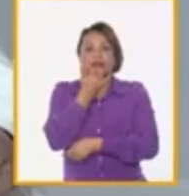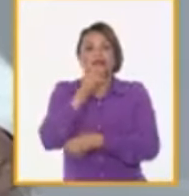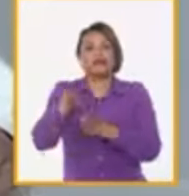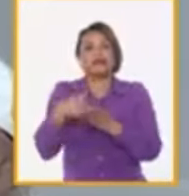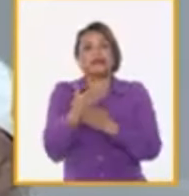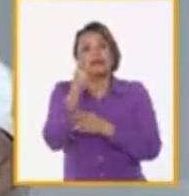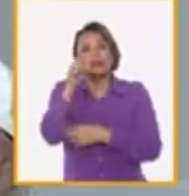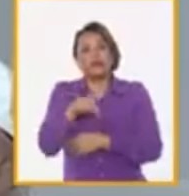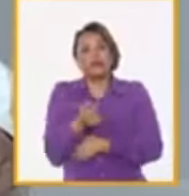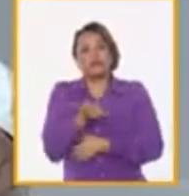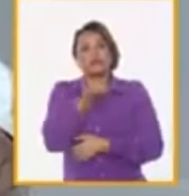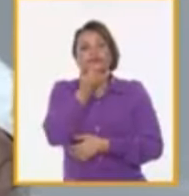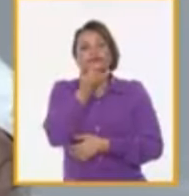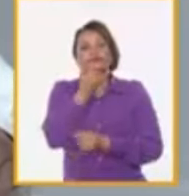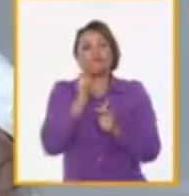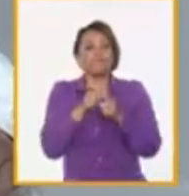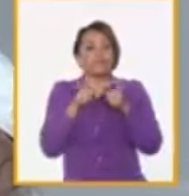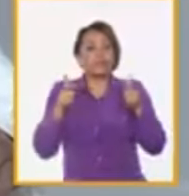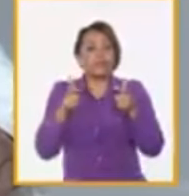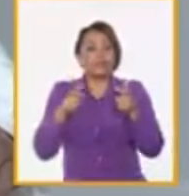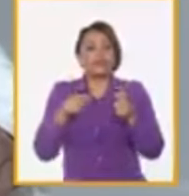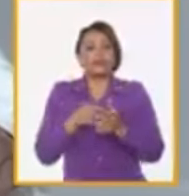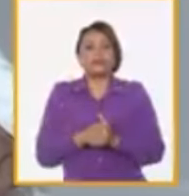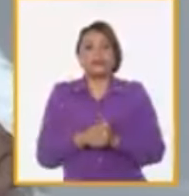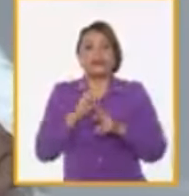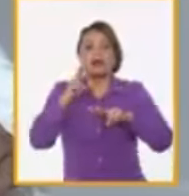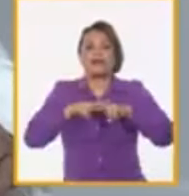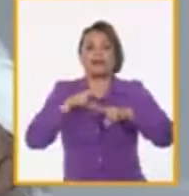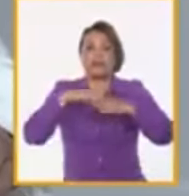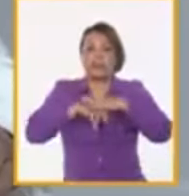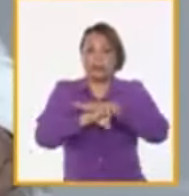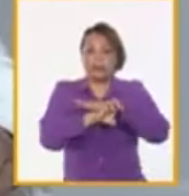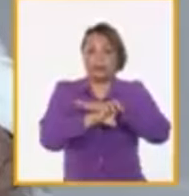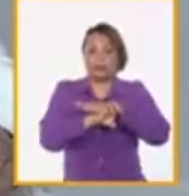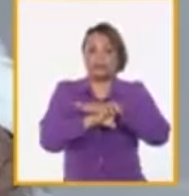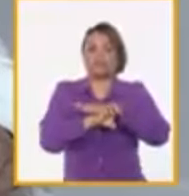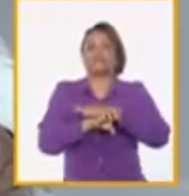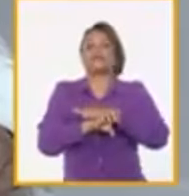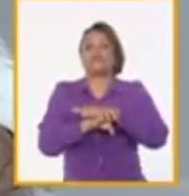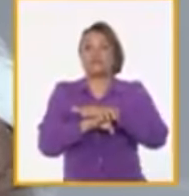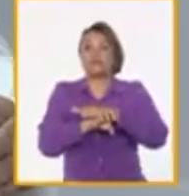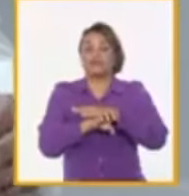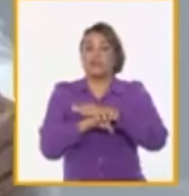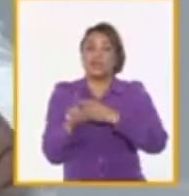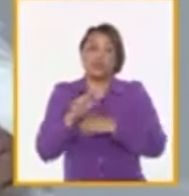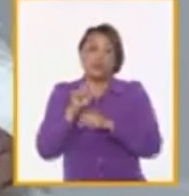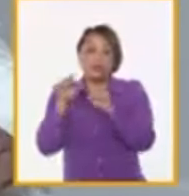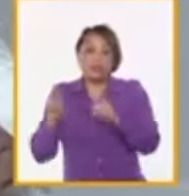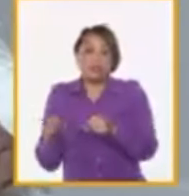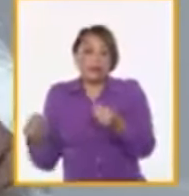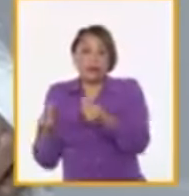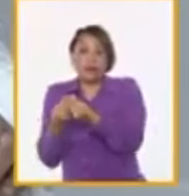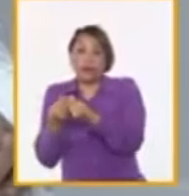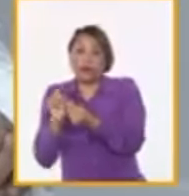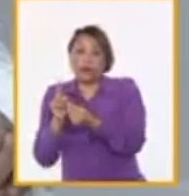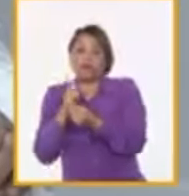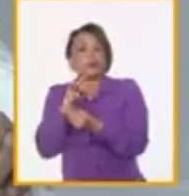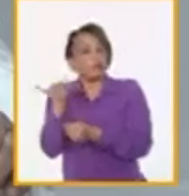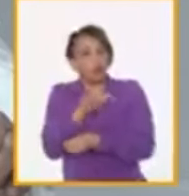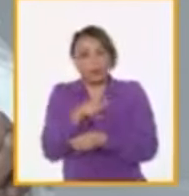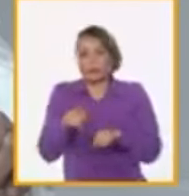tuvimos una afectación grande también en Habana del Este, que no tiene que ver con este sistema, pero tiene que ver con otras condiciones que se